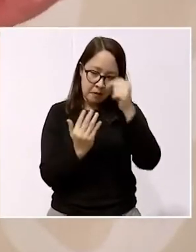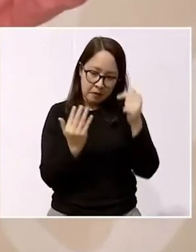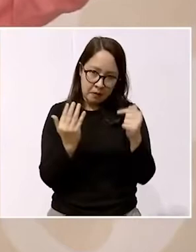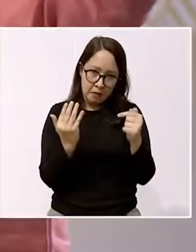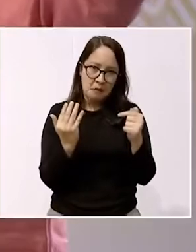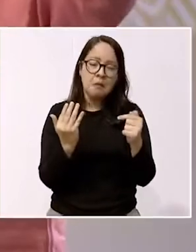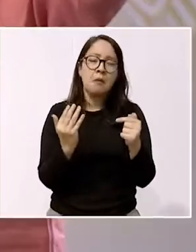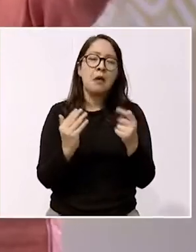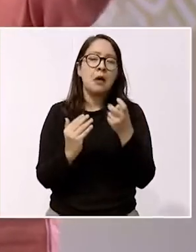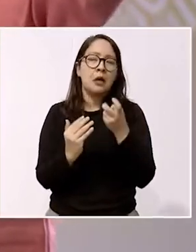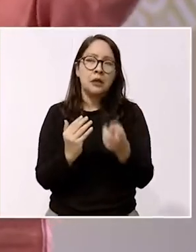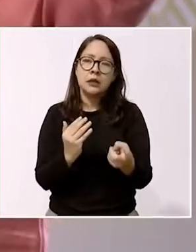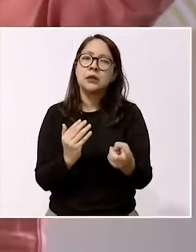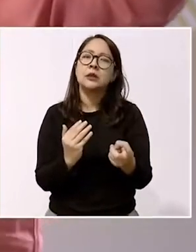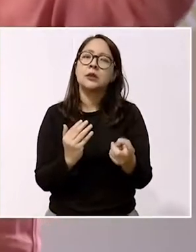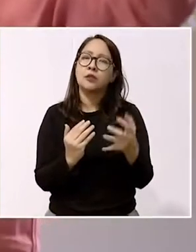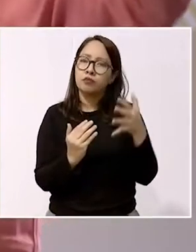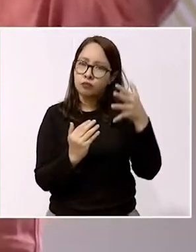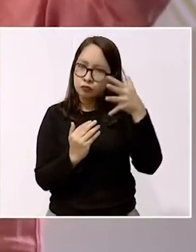estar